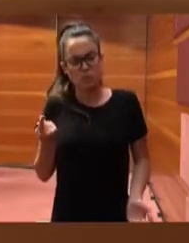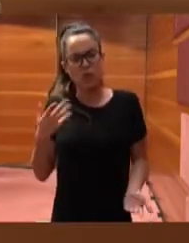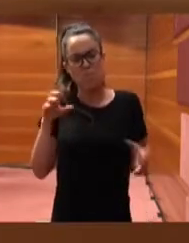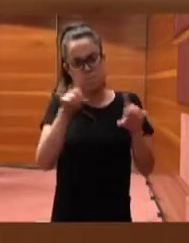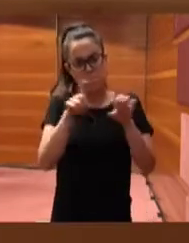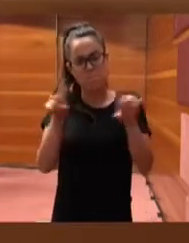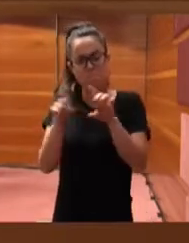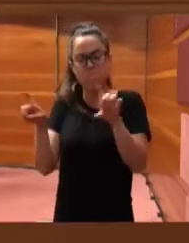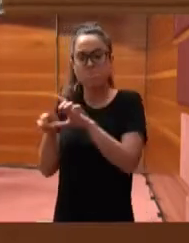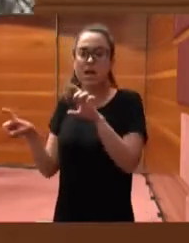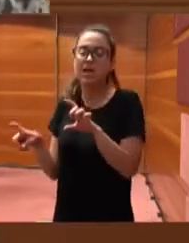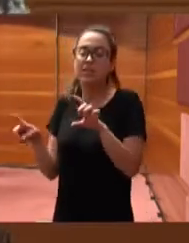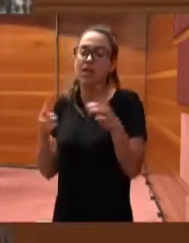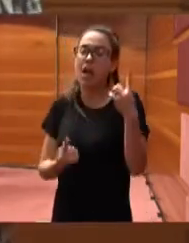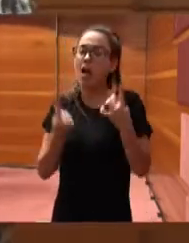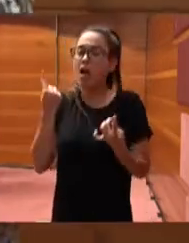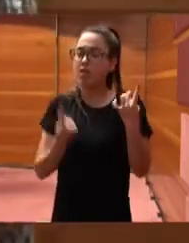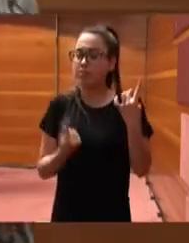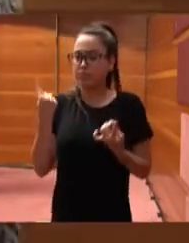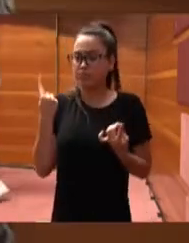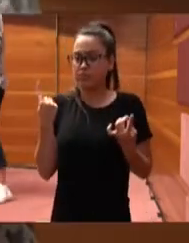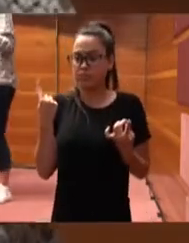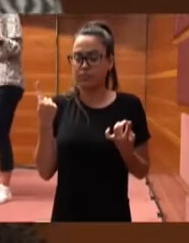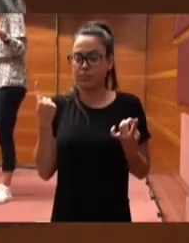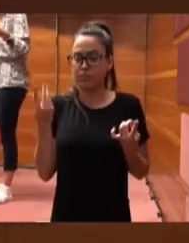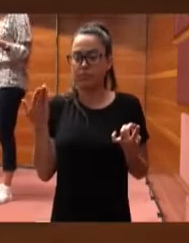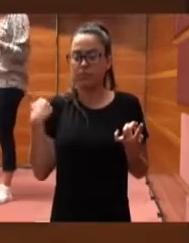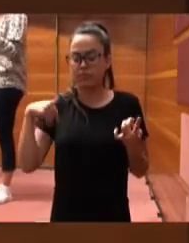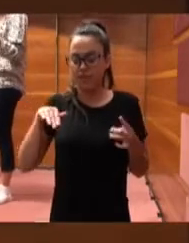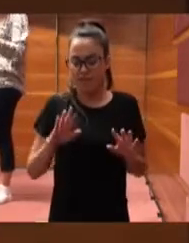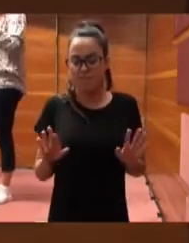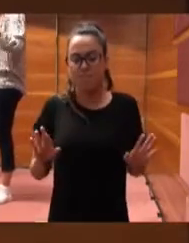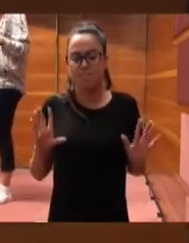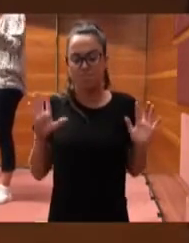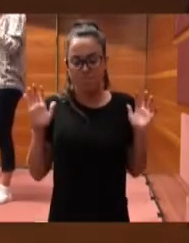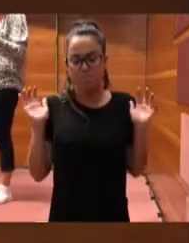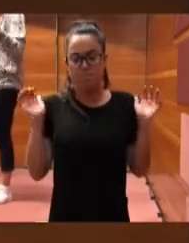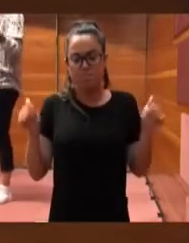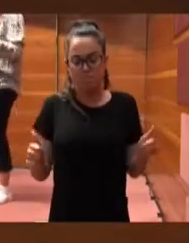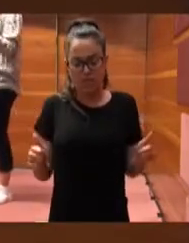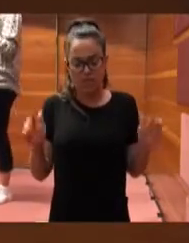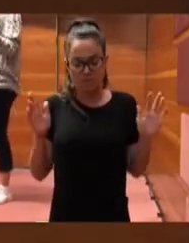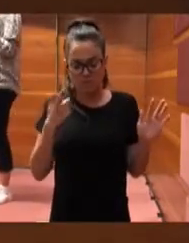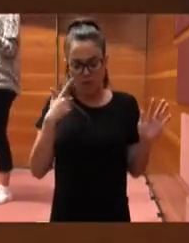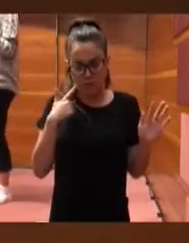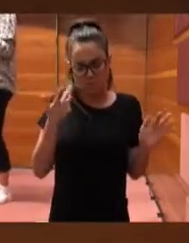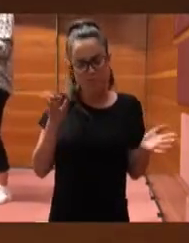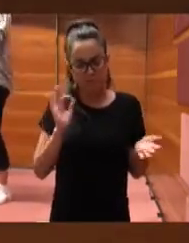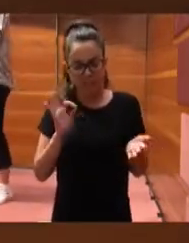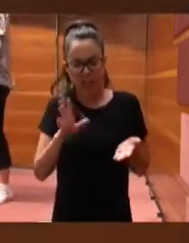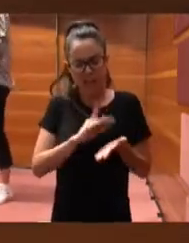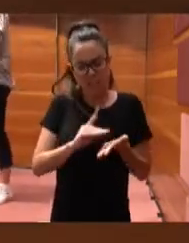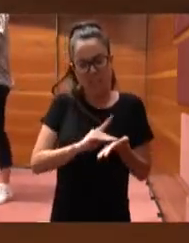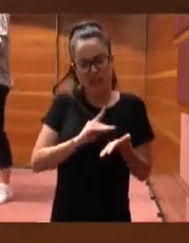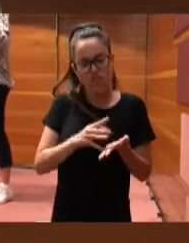es cierto que algunas de las empresas ya están en esa apertura de, bueno, vale, es verdad que hay datos que podemos, está más en la senda